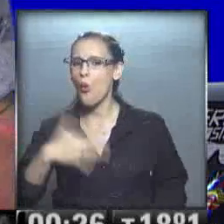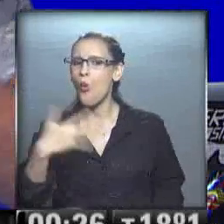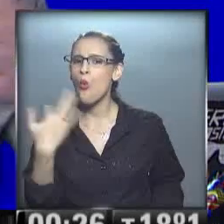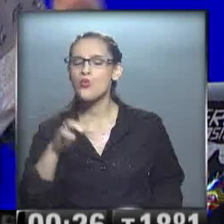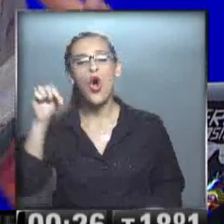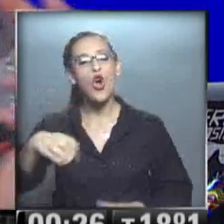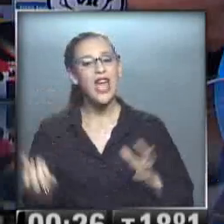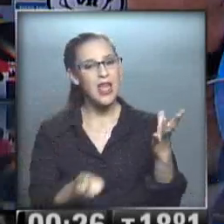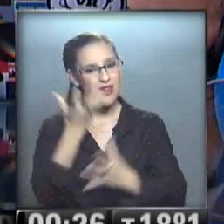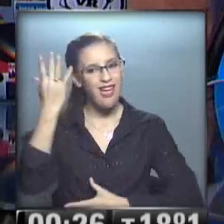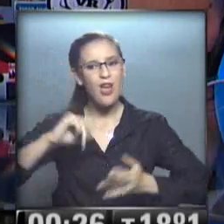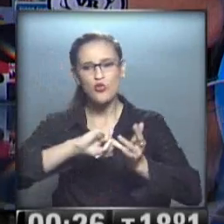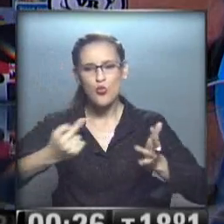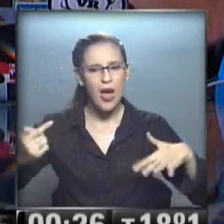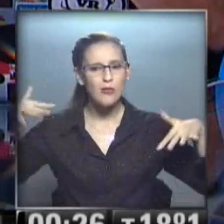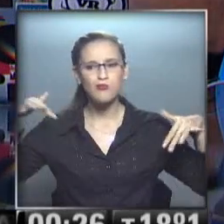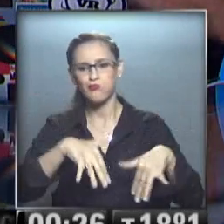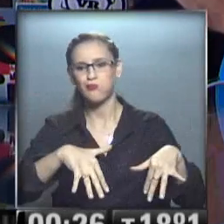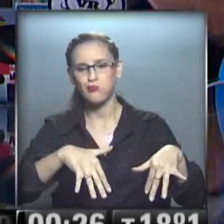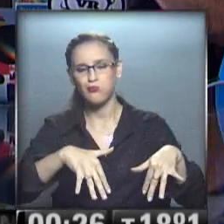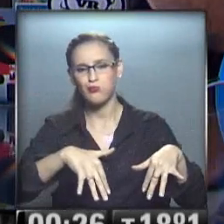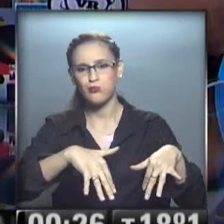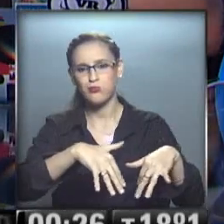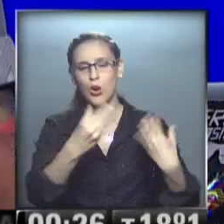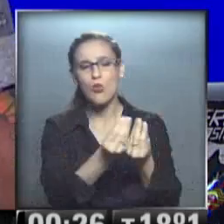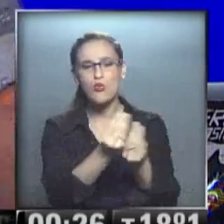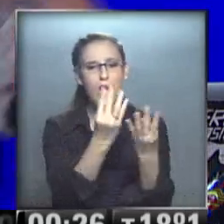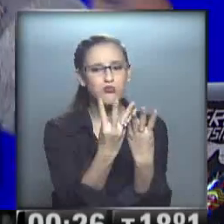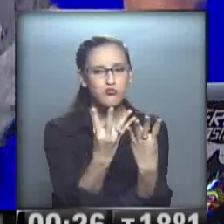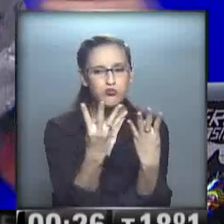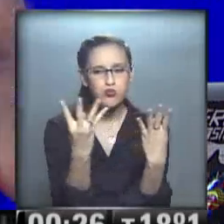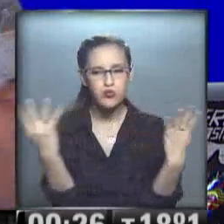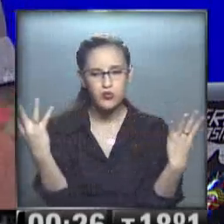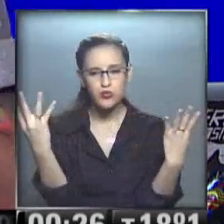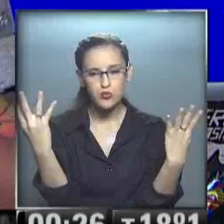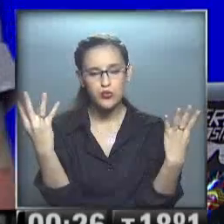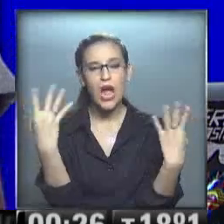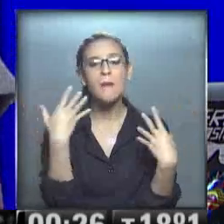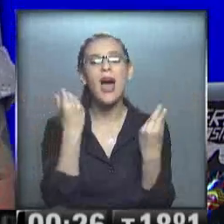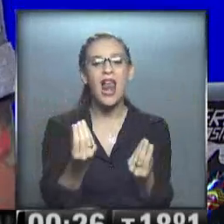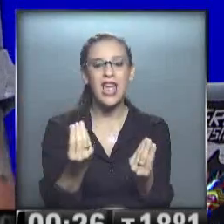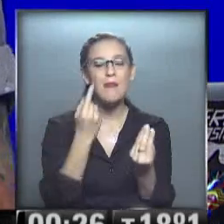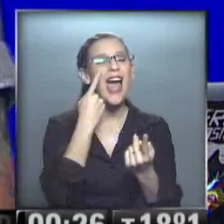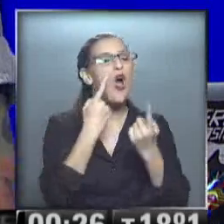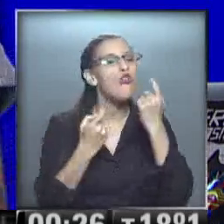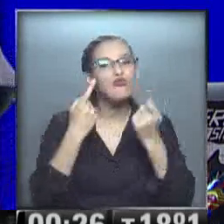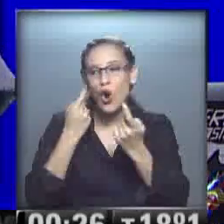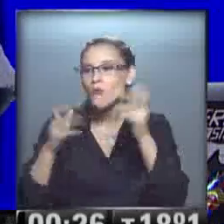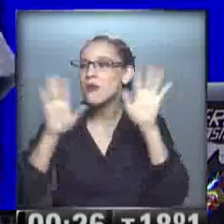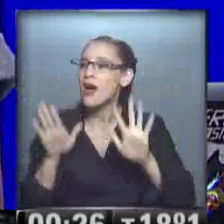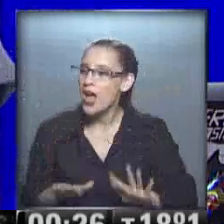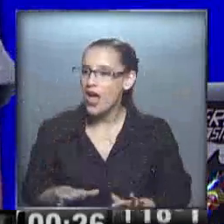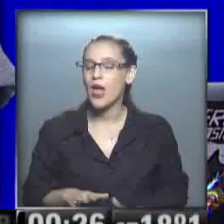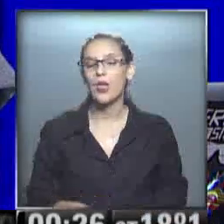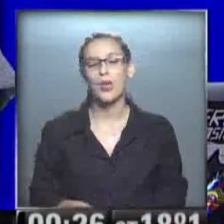mañana, estaba casi la ciudad con un escenario de vallas, no valladas, sino con vallas listas para los controles, o sea que